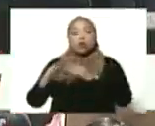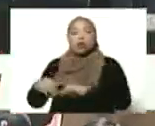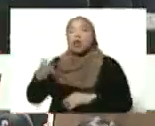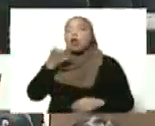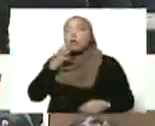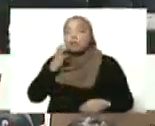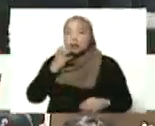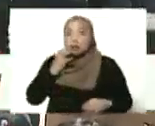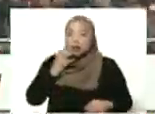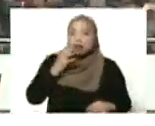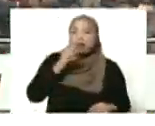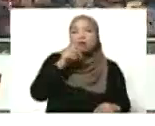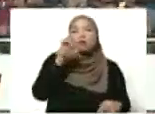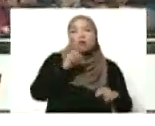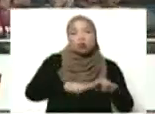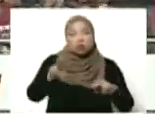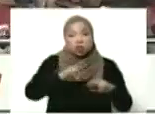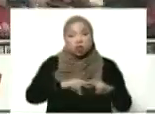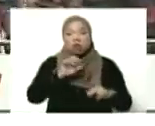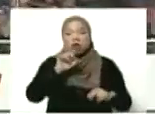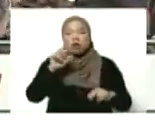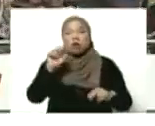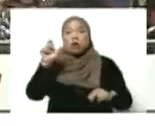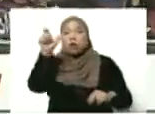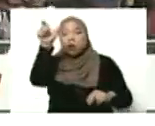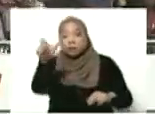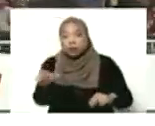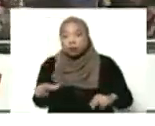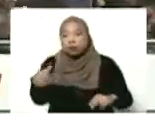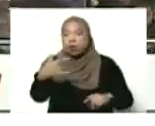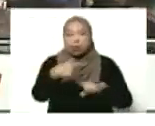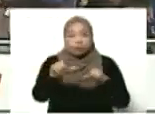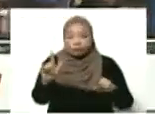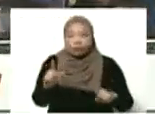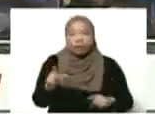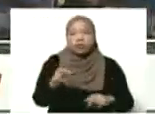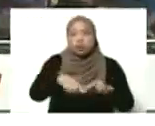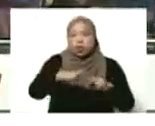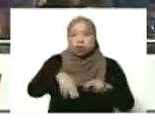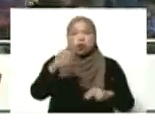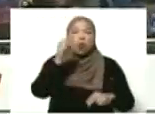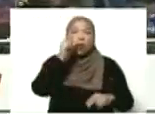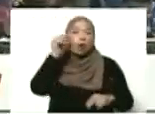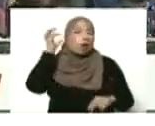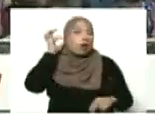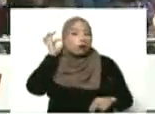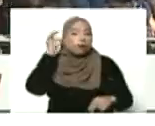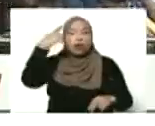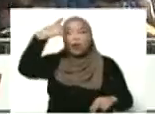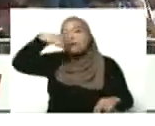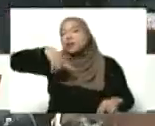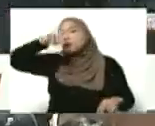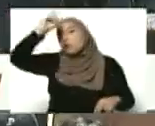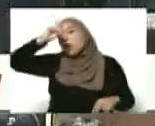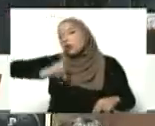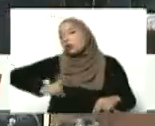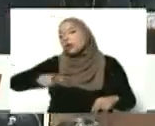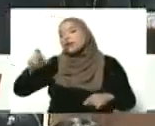especiales, niño, niña o adulta, tiene que ser atendido de manera prioritaria y ahí debe estar nuestro